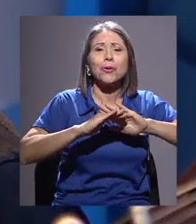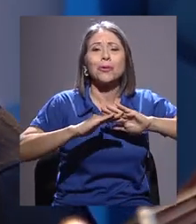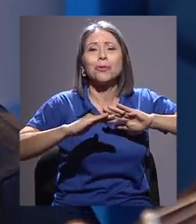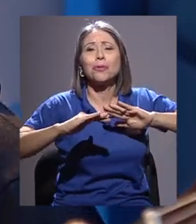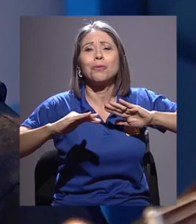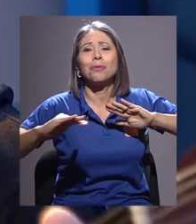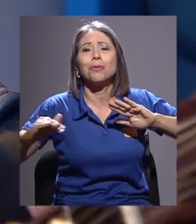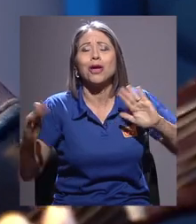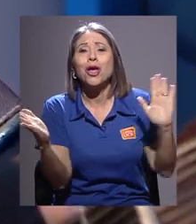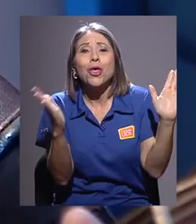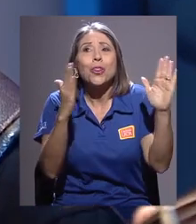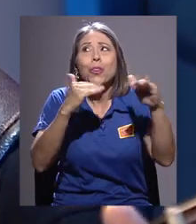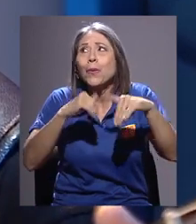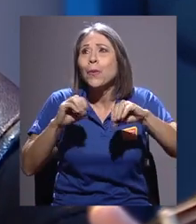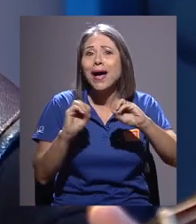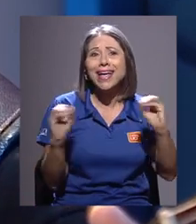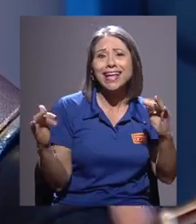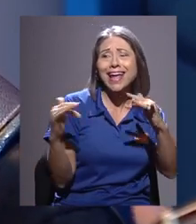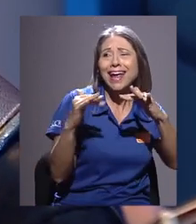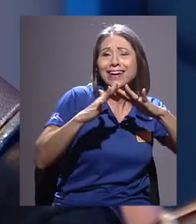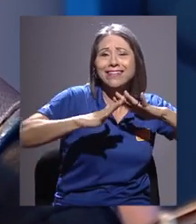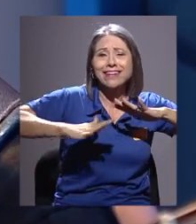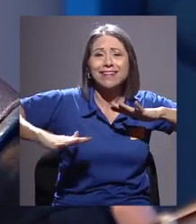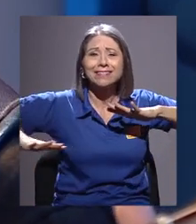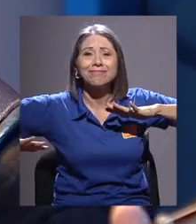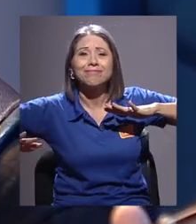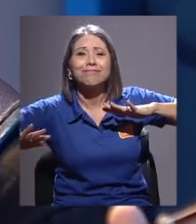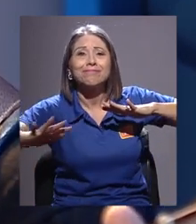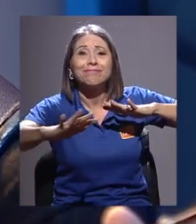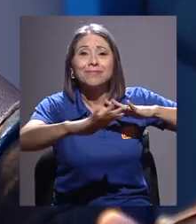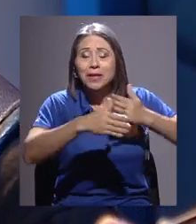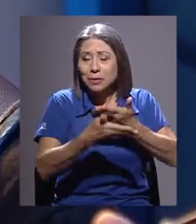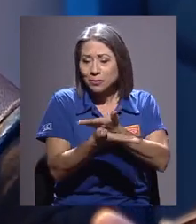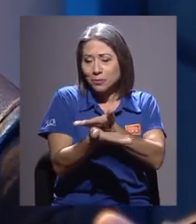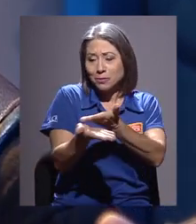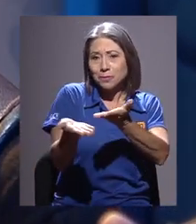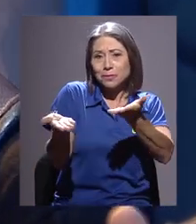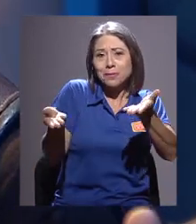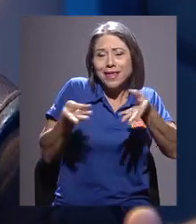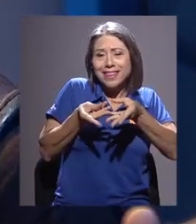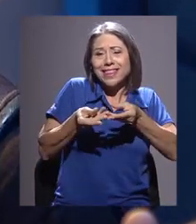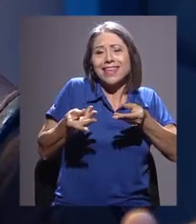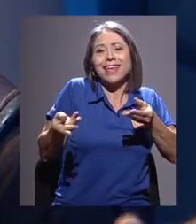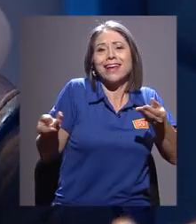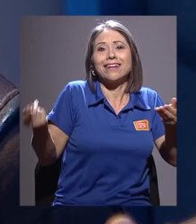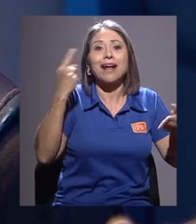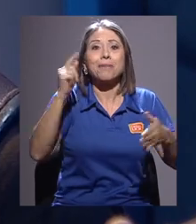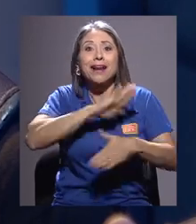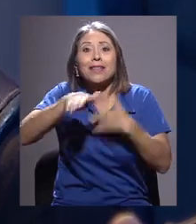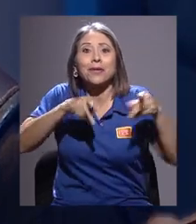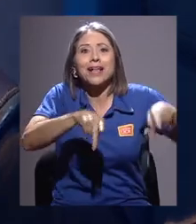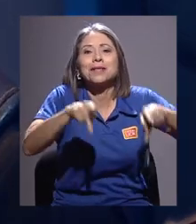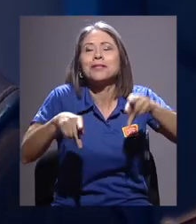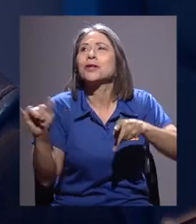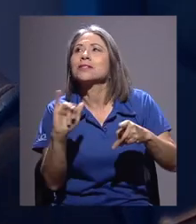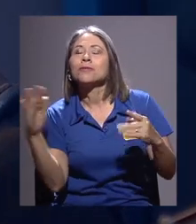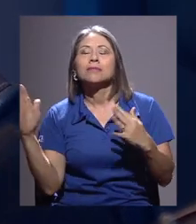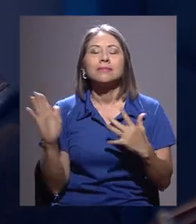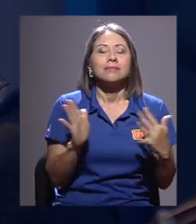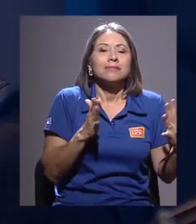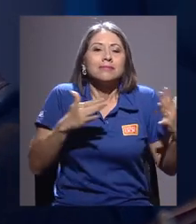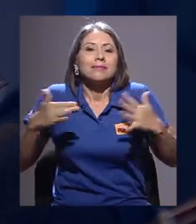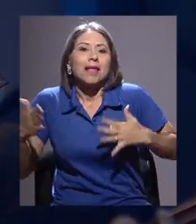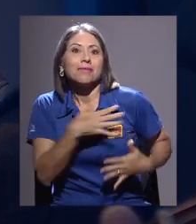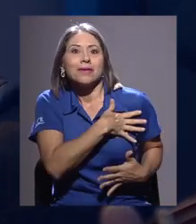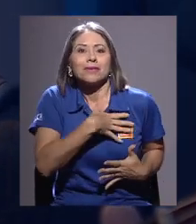ni una en el paisaje, y abriría tierra para todos como si fuera aire. Me gustaría